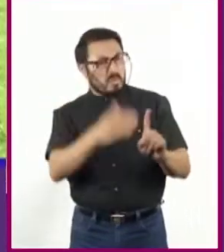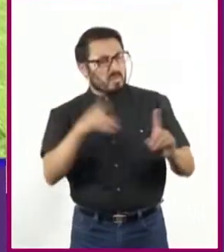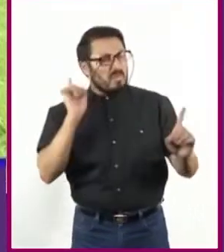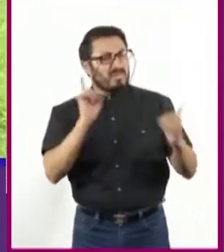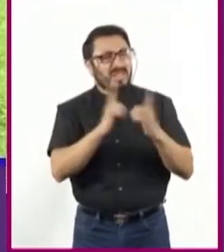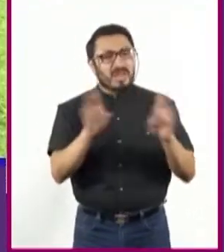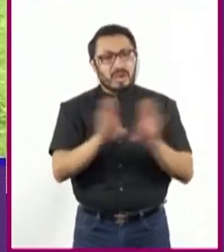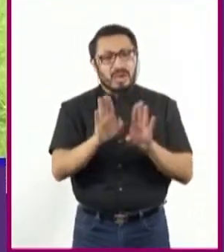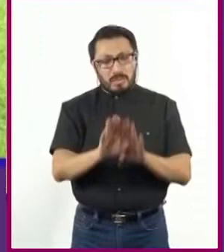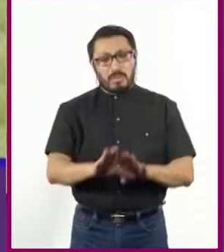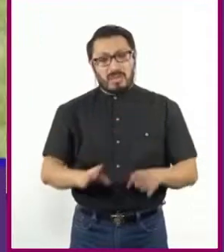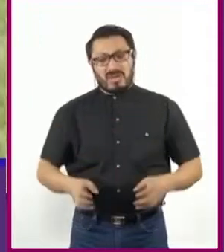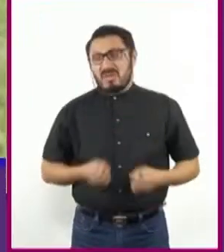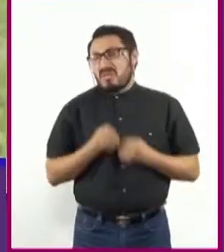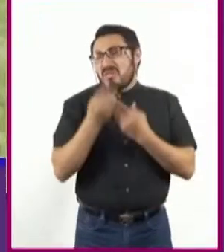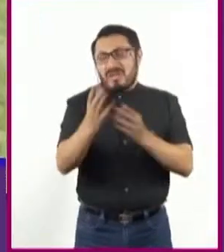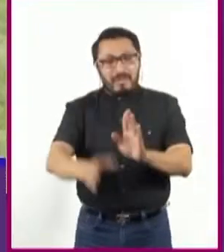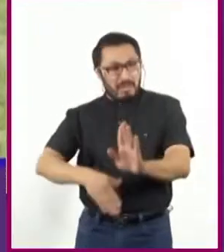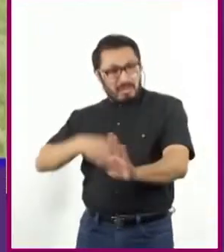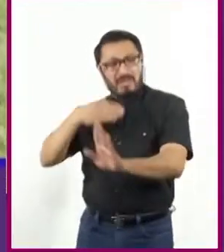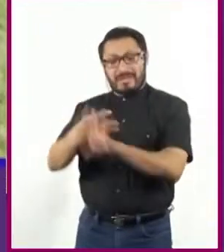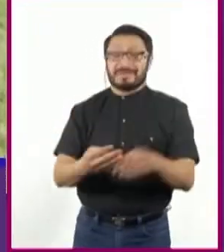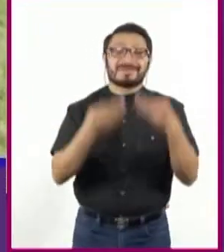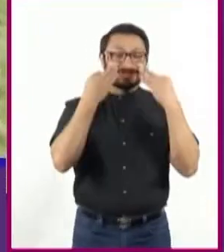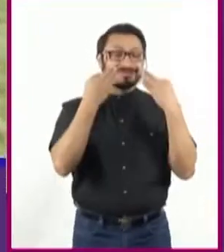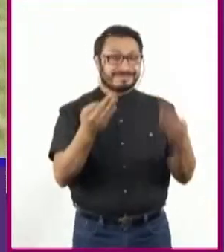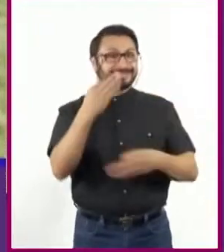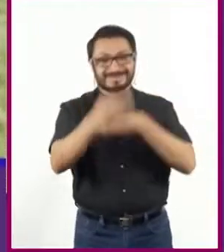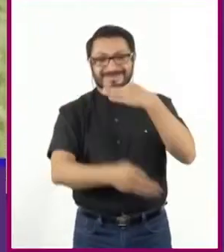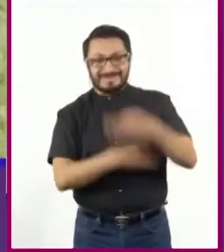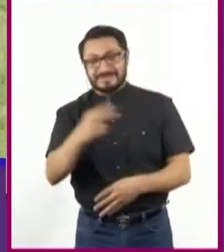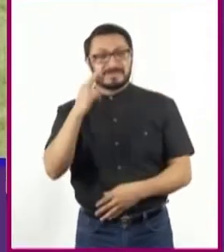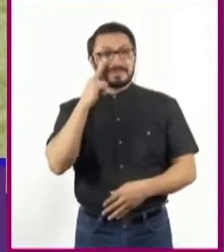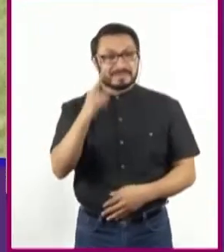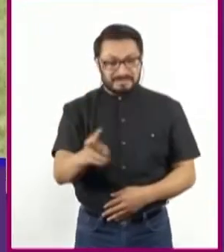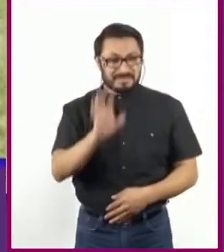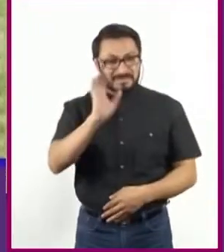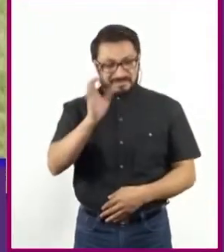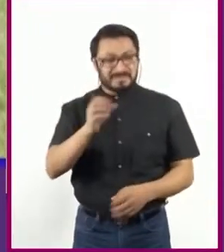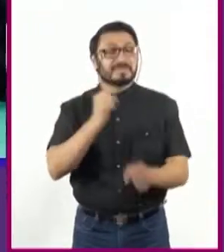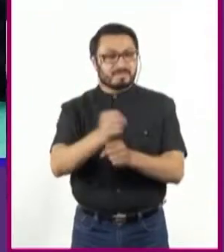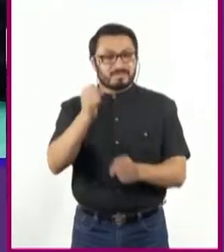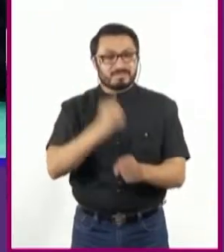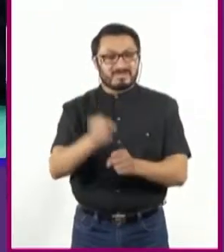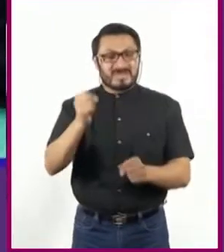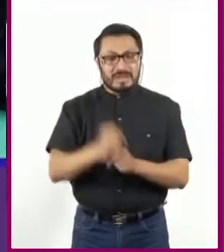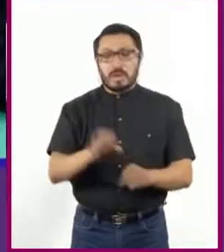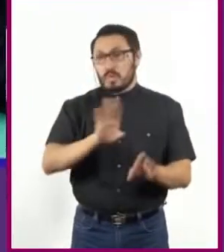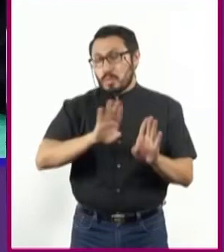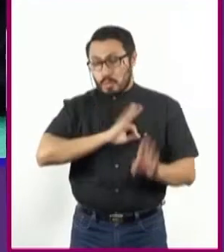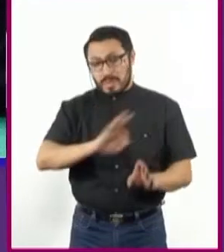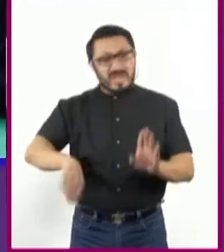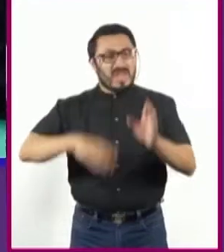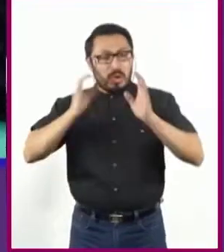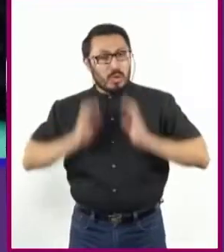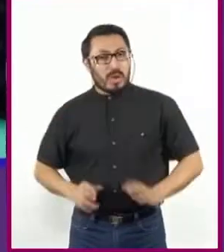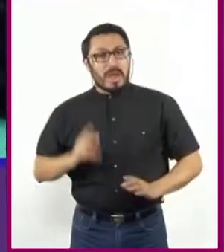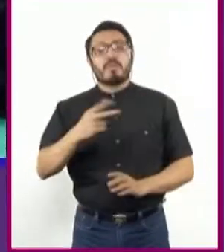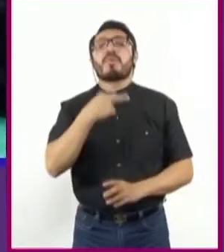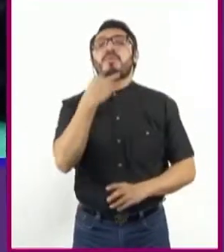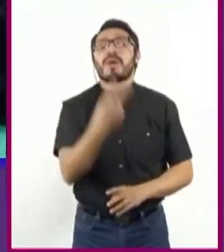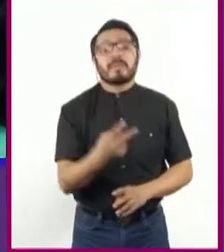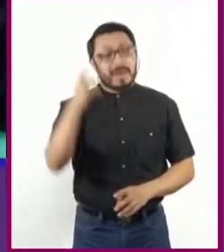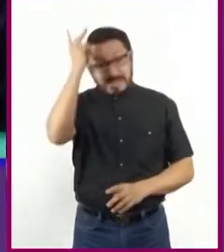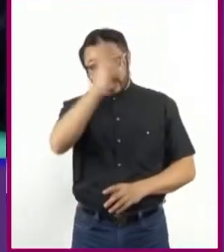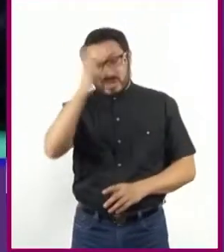se da de forma manifiesta y evidente, por lo que todos podemos verla cuando se produce. Puede ser física, verbal o psicológica,